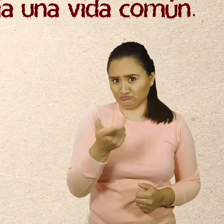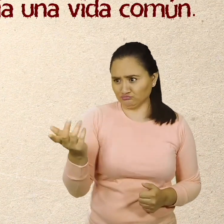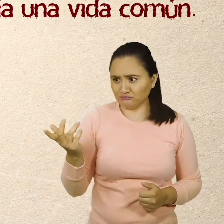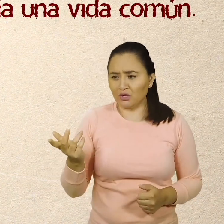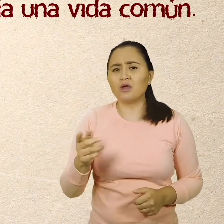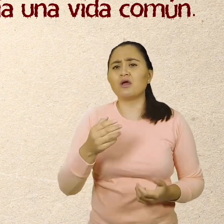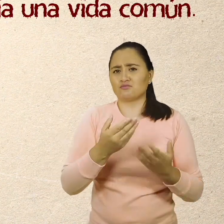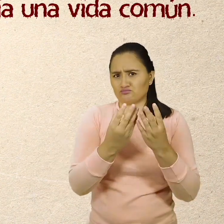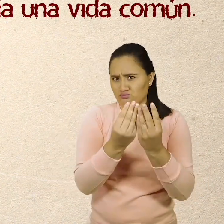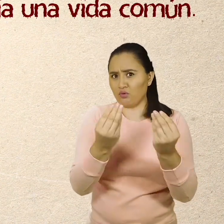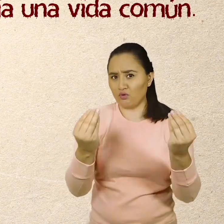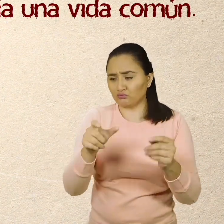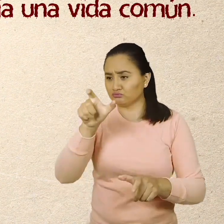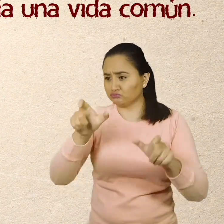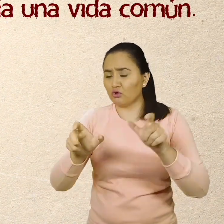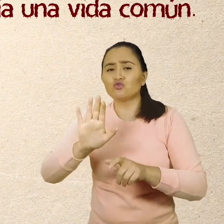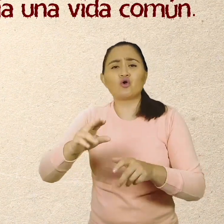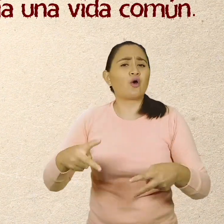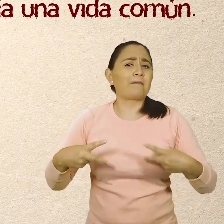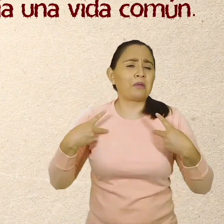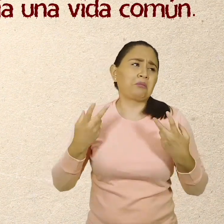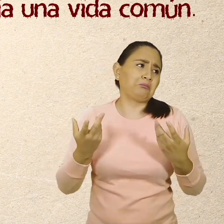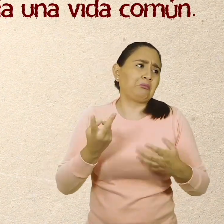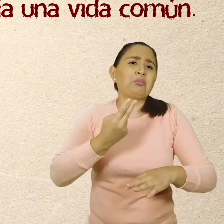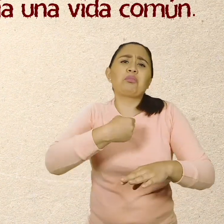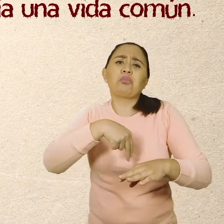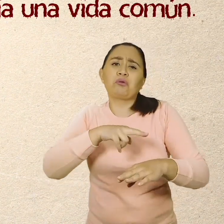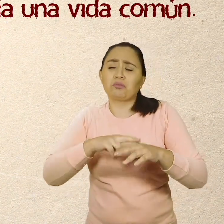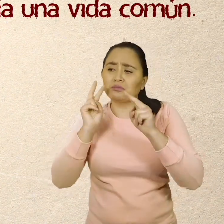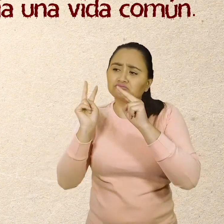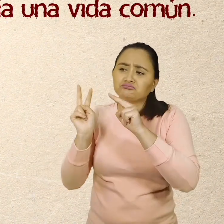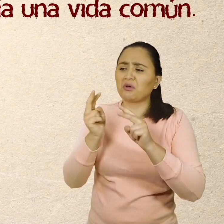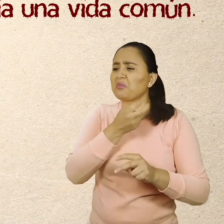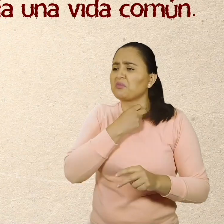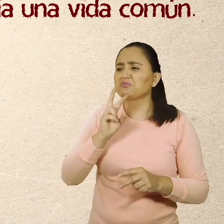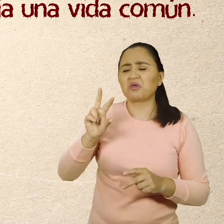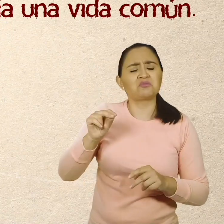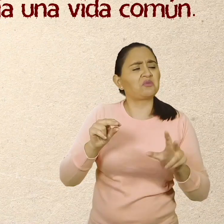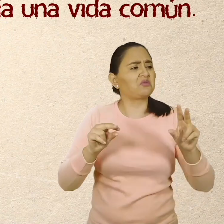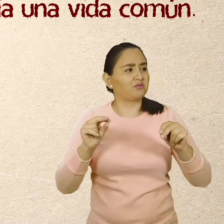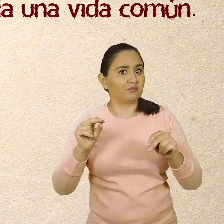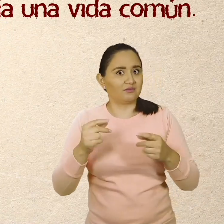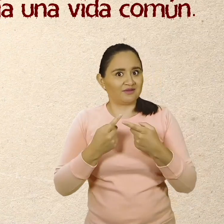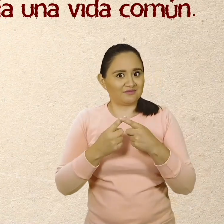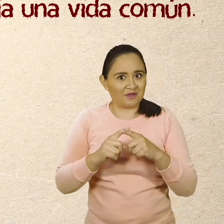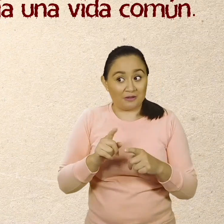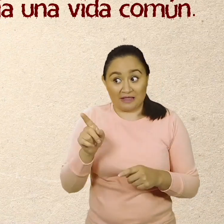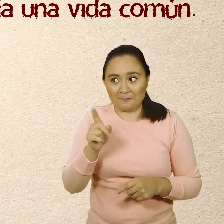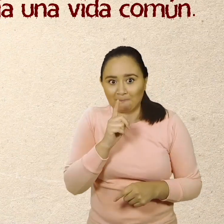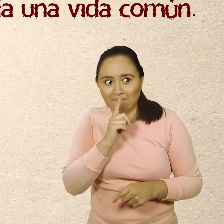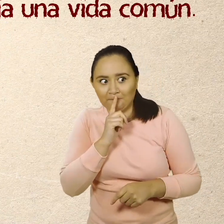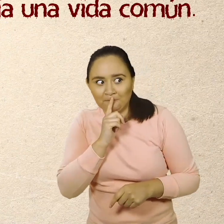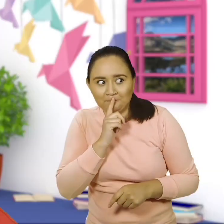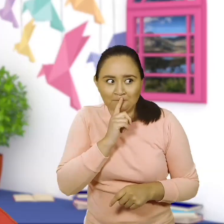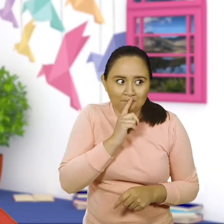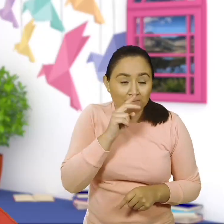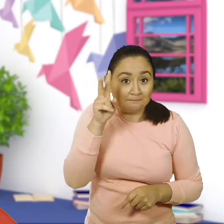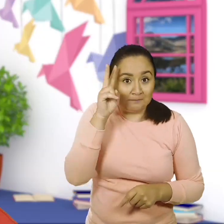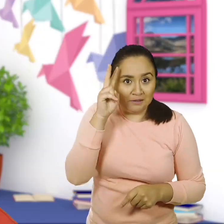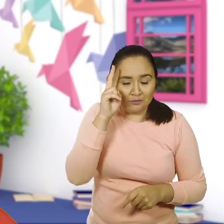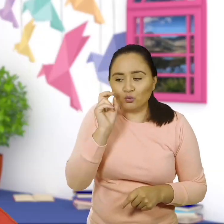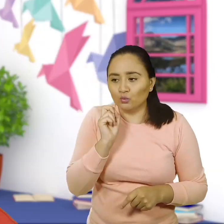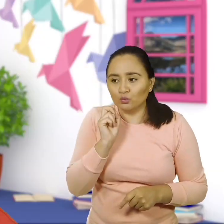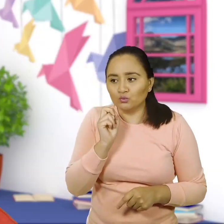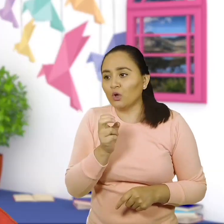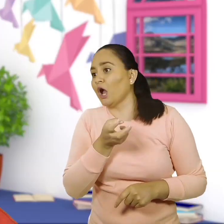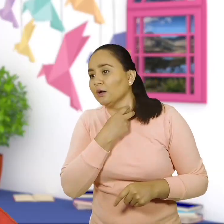vampiros en el resto del mundo viviendo en apariencia una vida común, aunque dedicándose a sacar pintas de sangre por